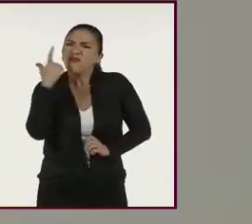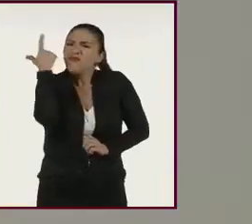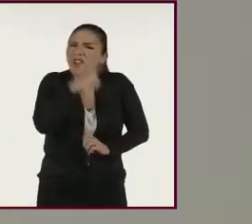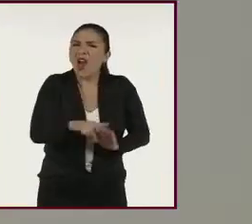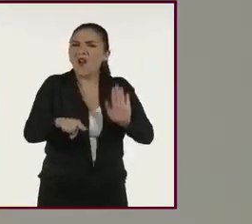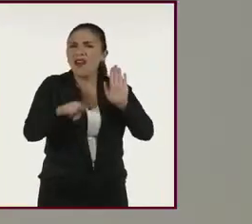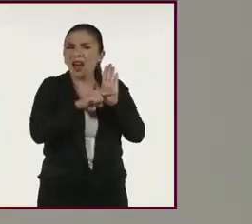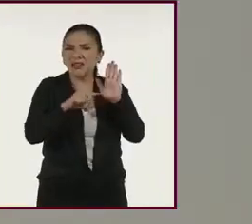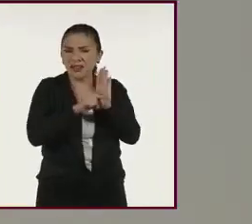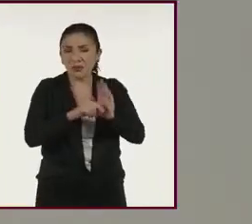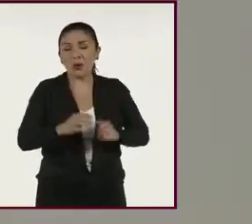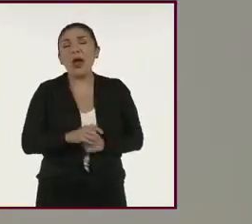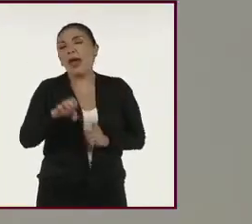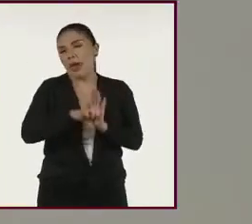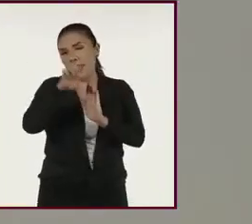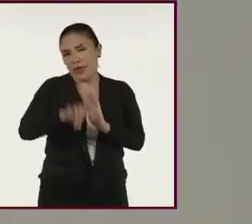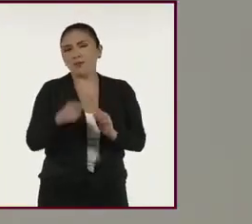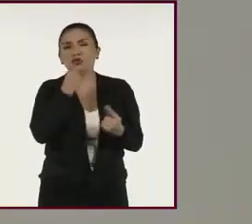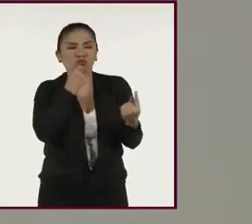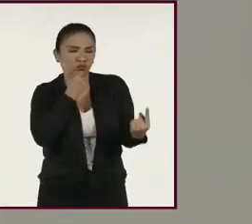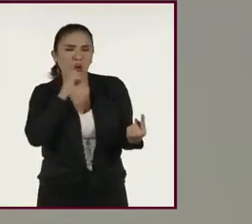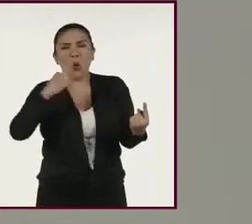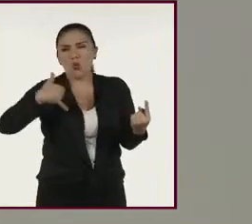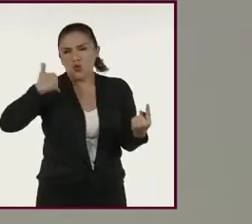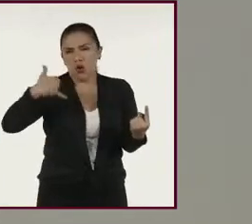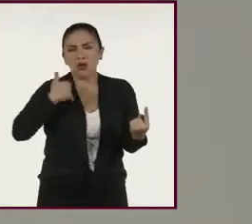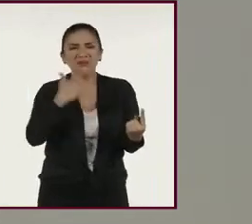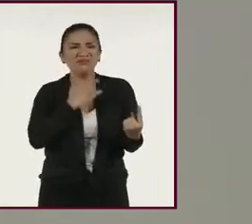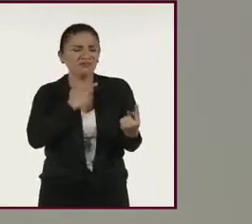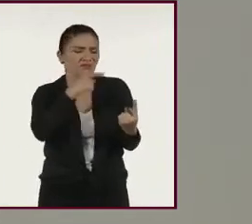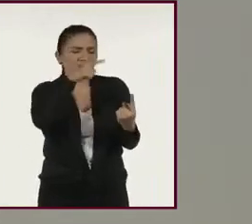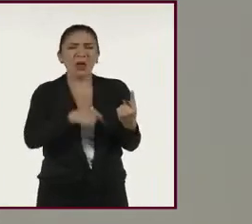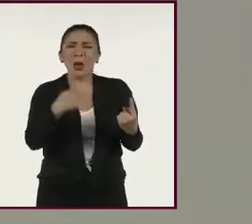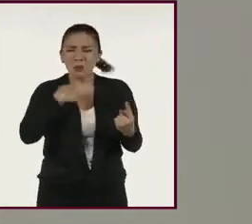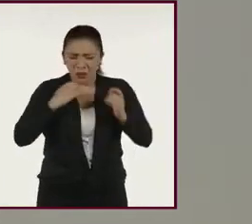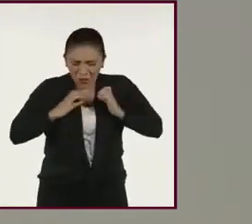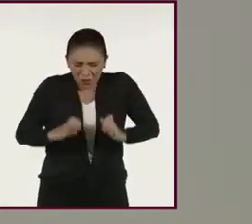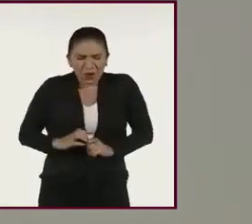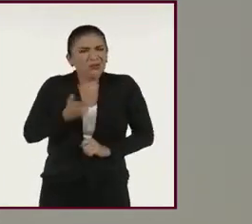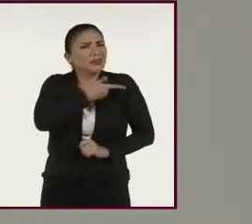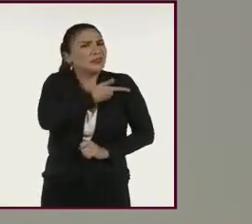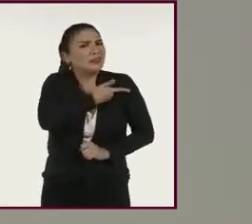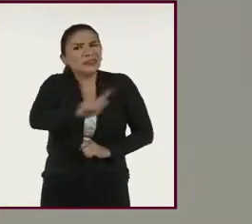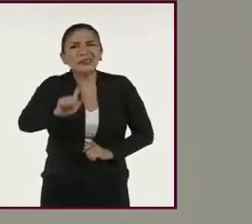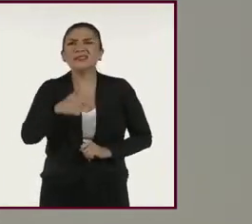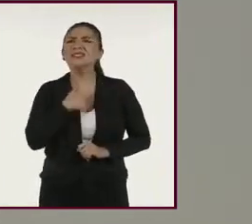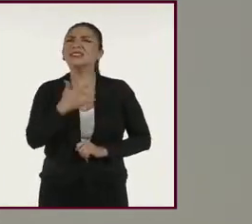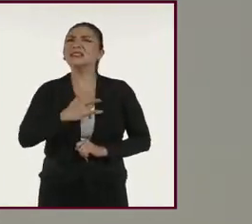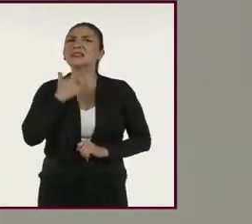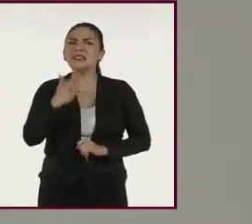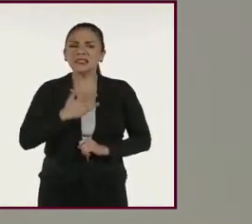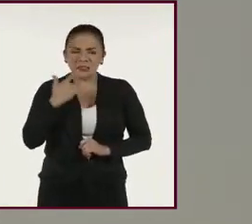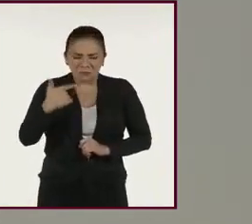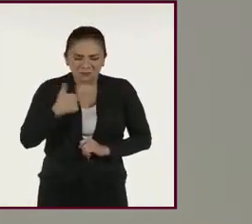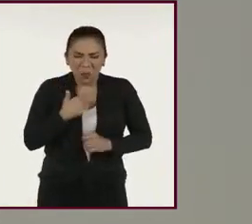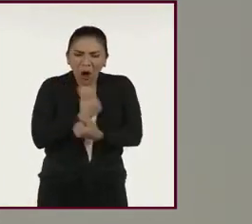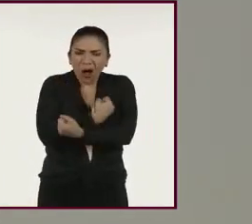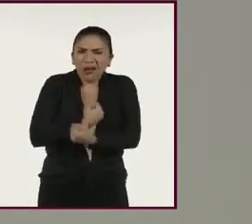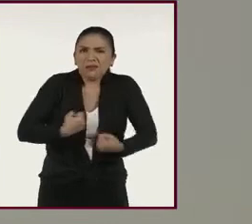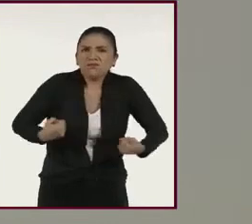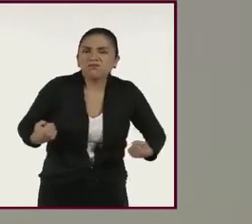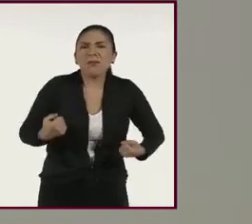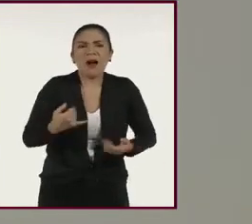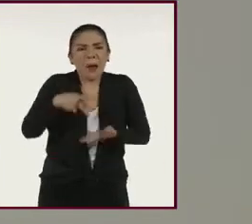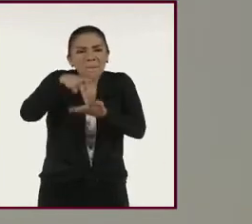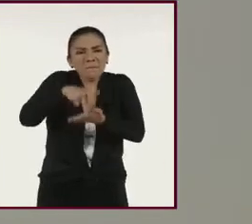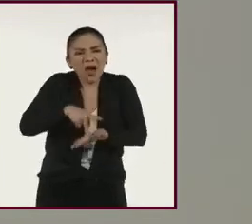decir, cuando uno de los niños o adolescentes habla que no le gusta su cuerpo, que se siente pasado de peso o